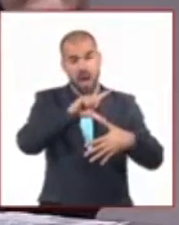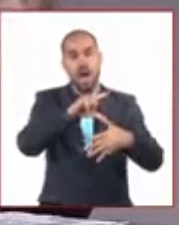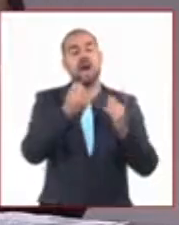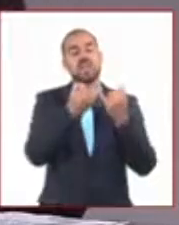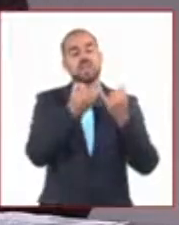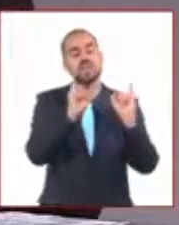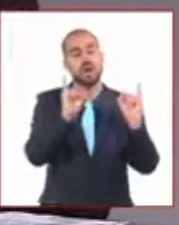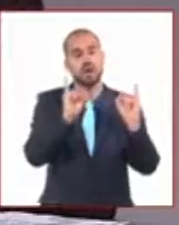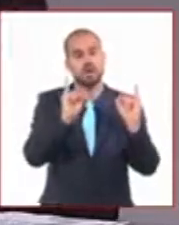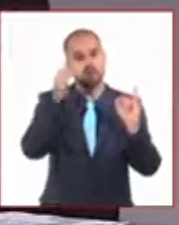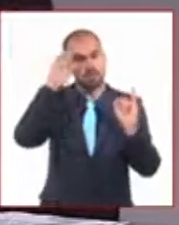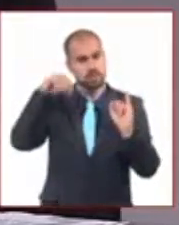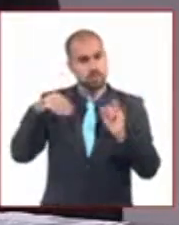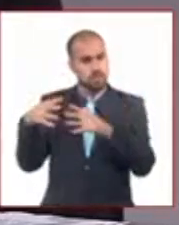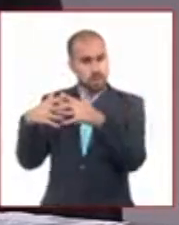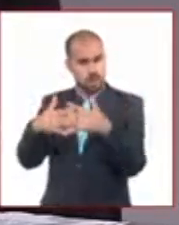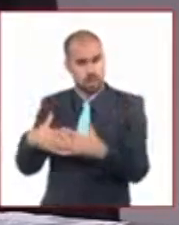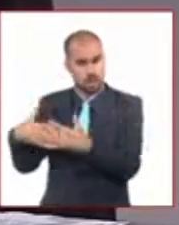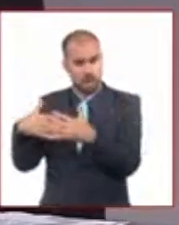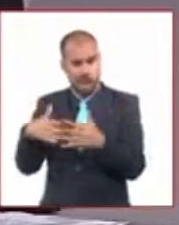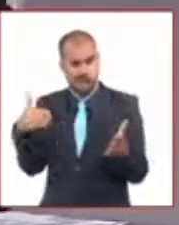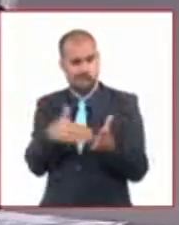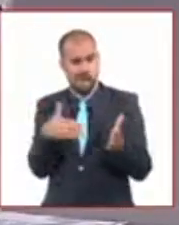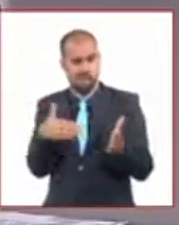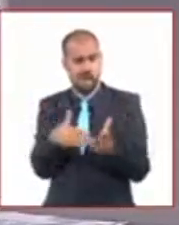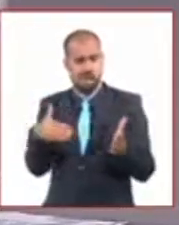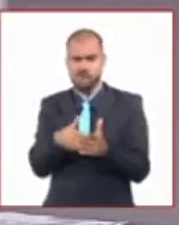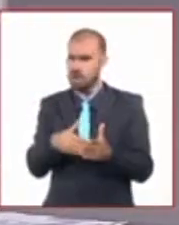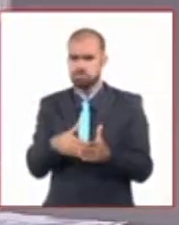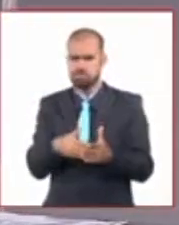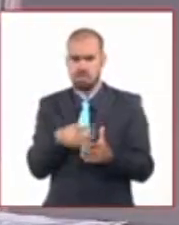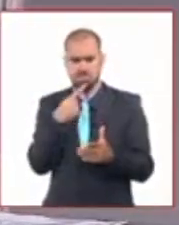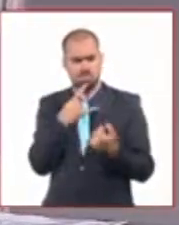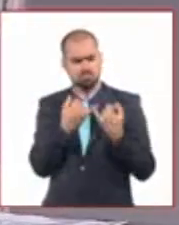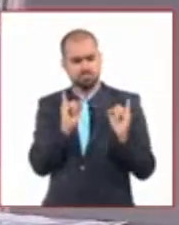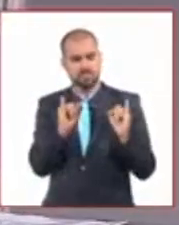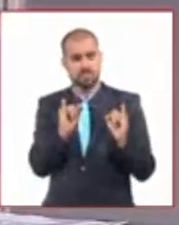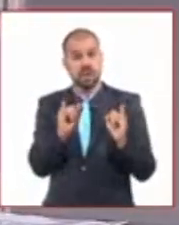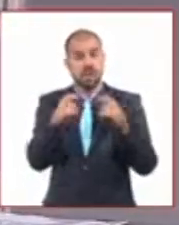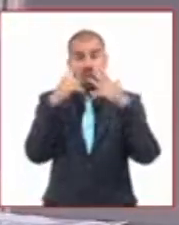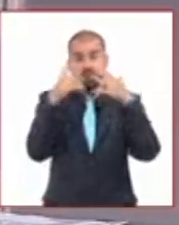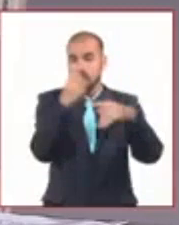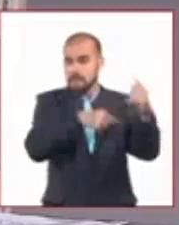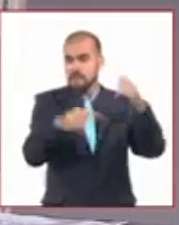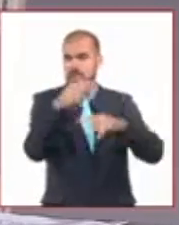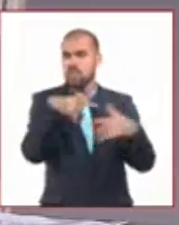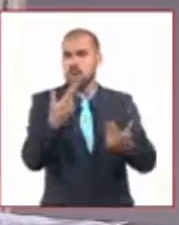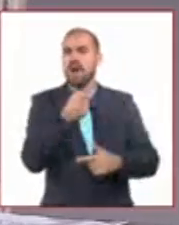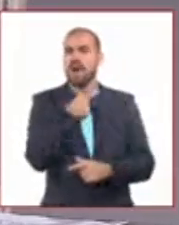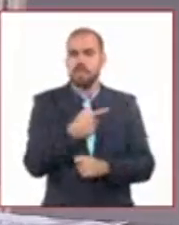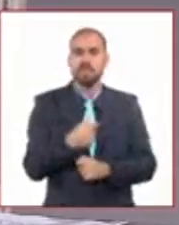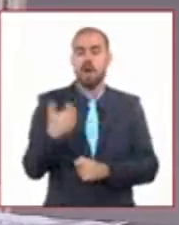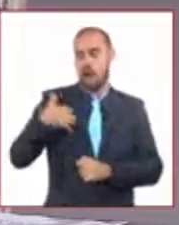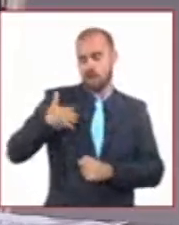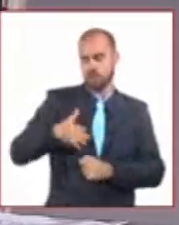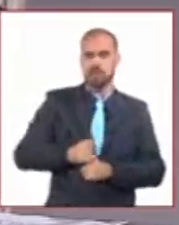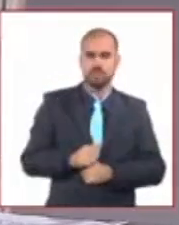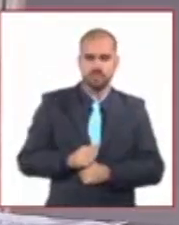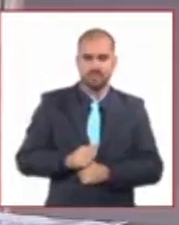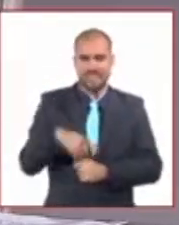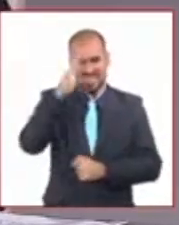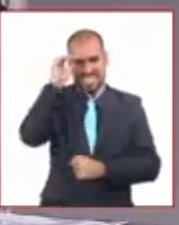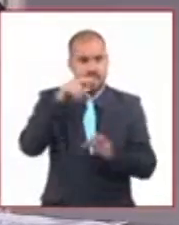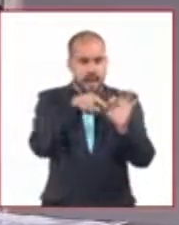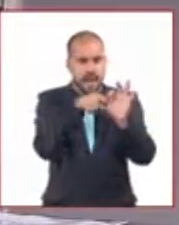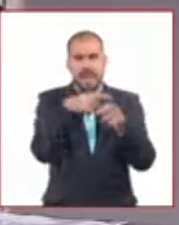norteamericanos pero hizo mucho hincapié en las de argentina sobre las malvinas y esto no es por gusto esto es porque